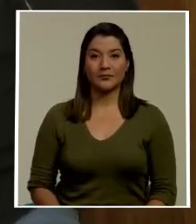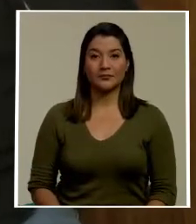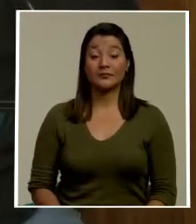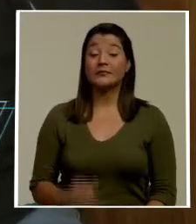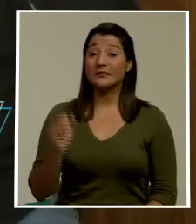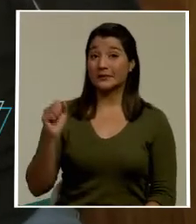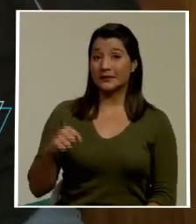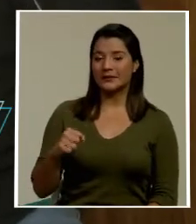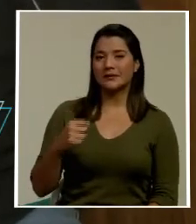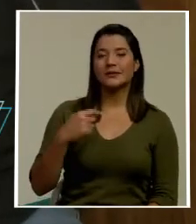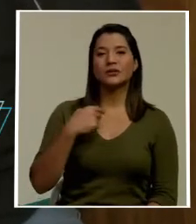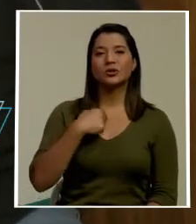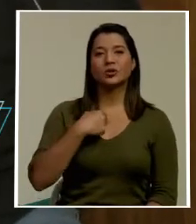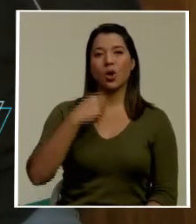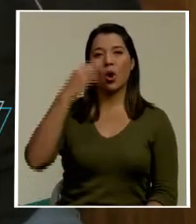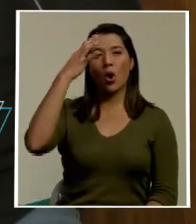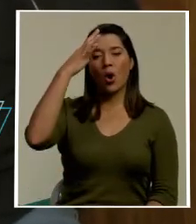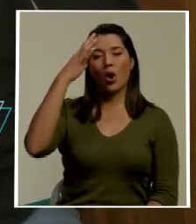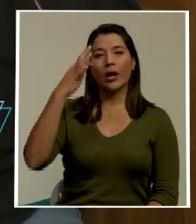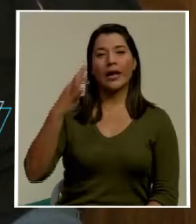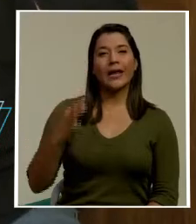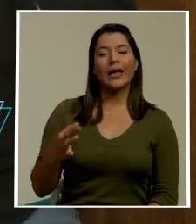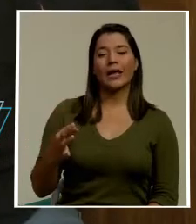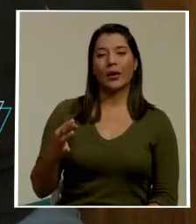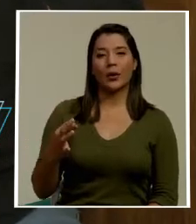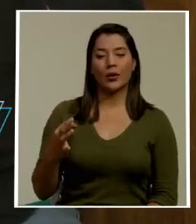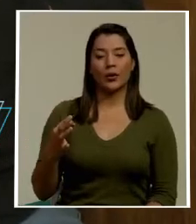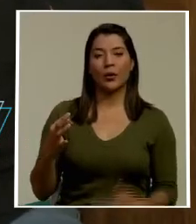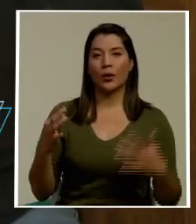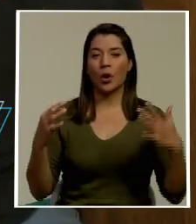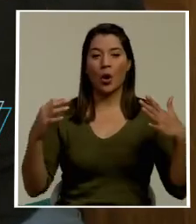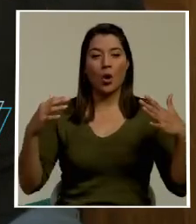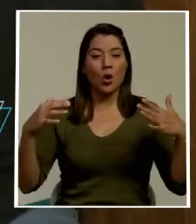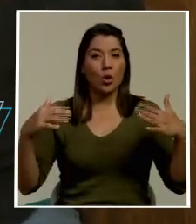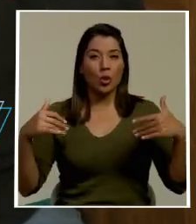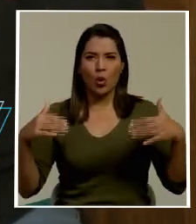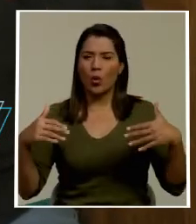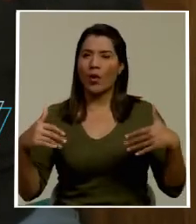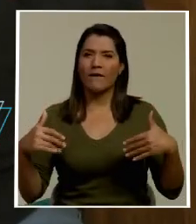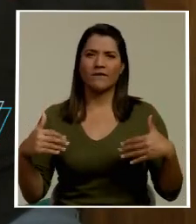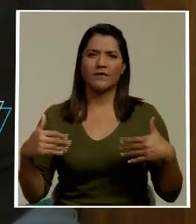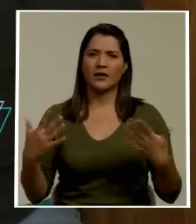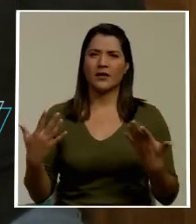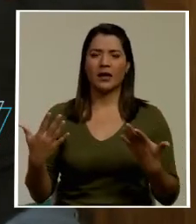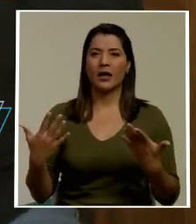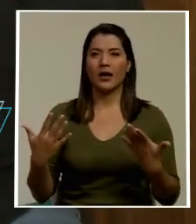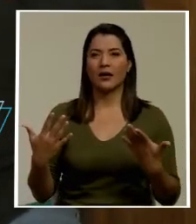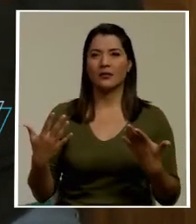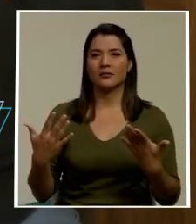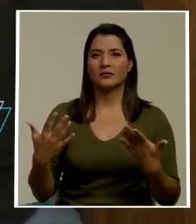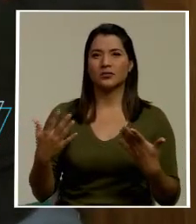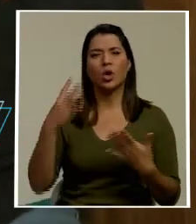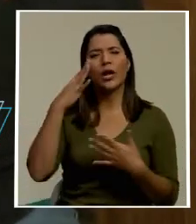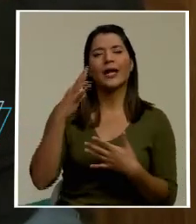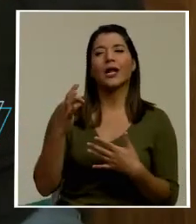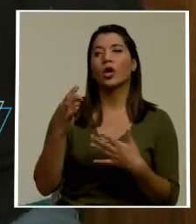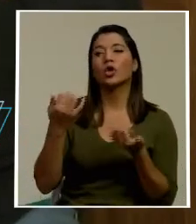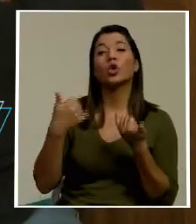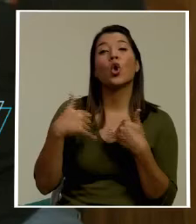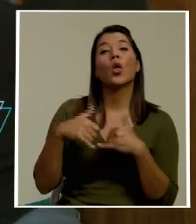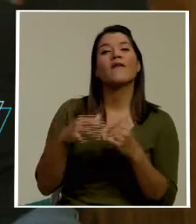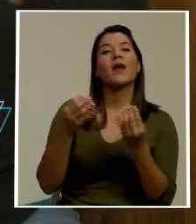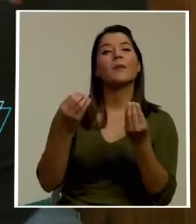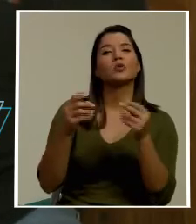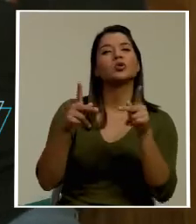Creo que no ha dejado de sonar en los oídos de mucha gente la poesía, a